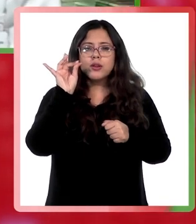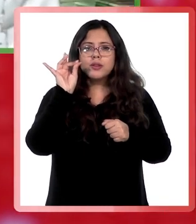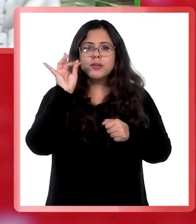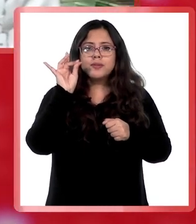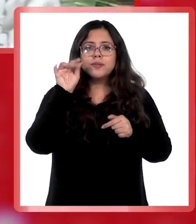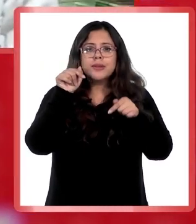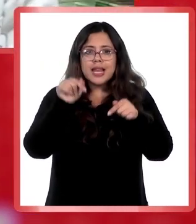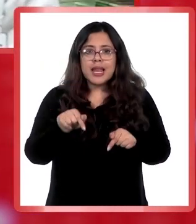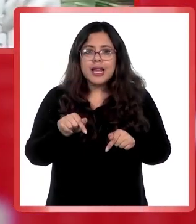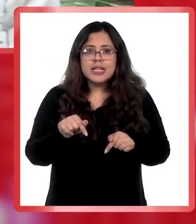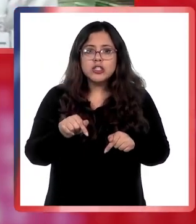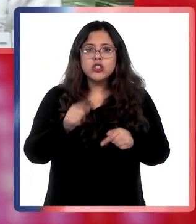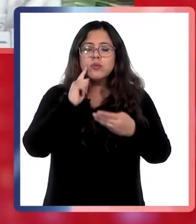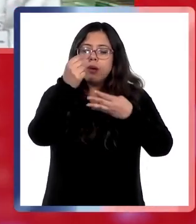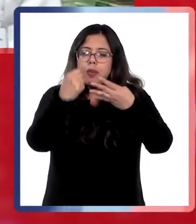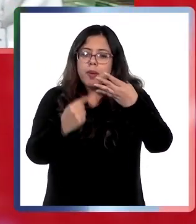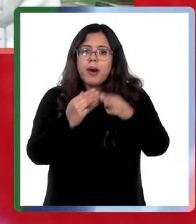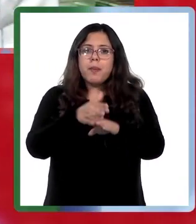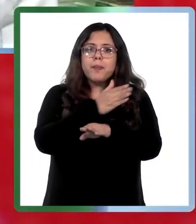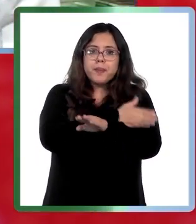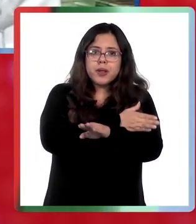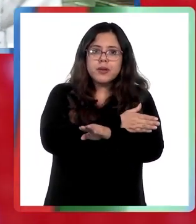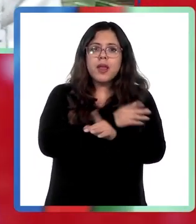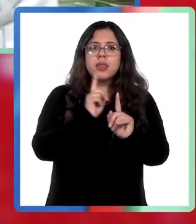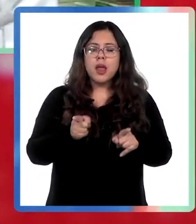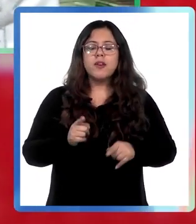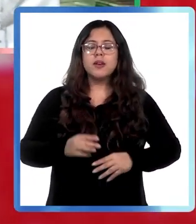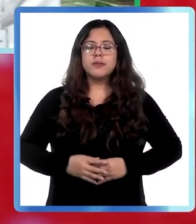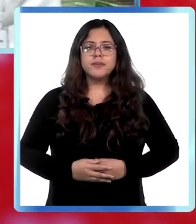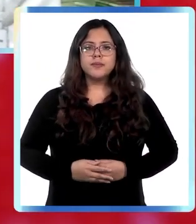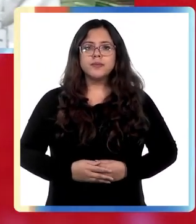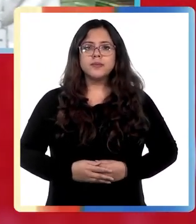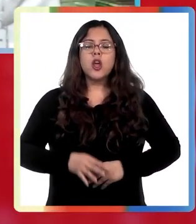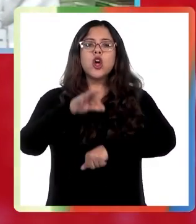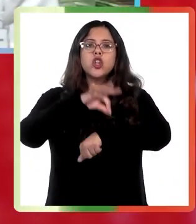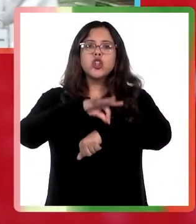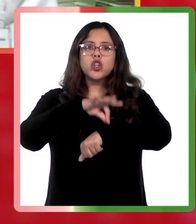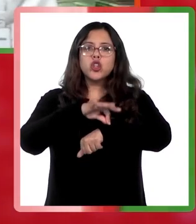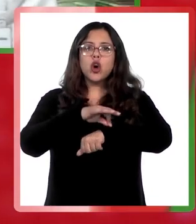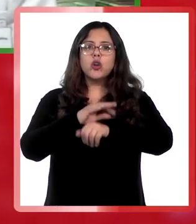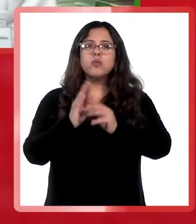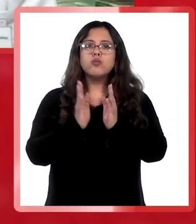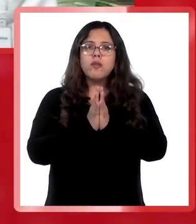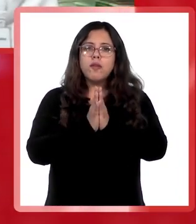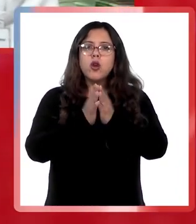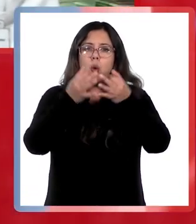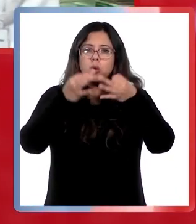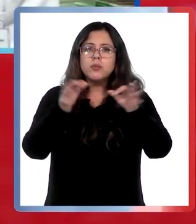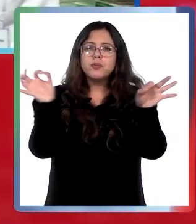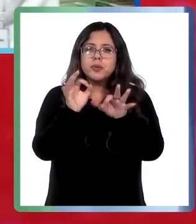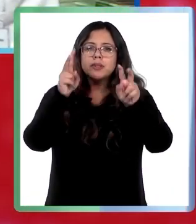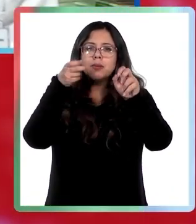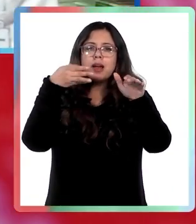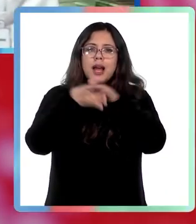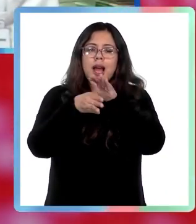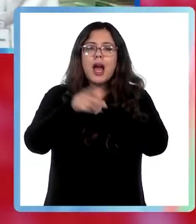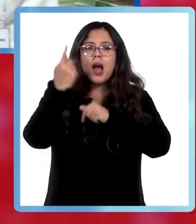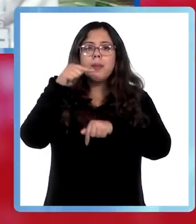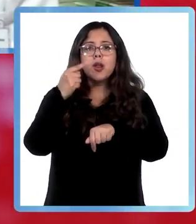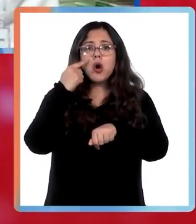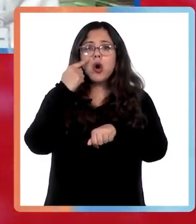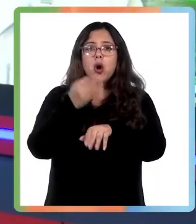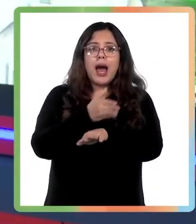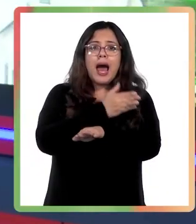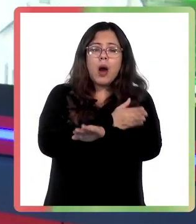Así que eso es como para el diagnóstico precoz y los chequeos. Doctor, me gustaría que nos detuviéramos en ese punto de la accesibilidad,